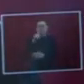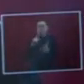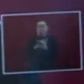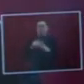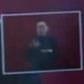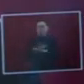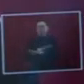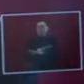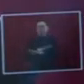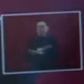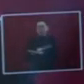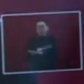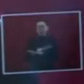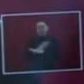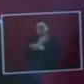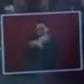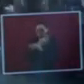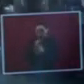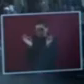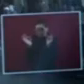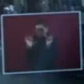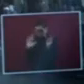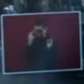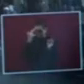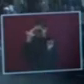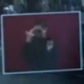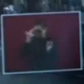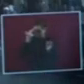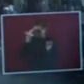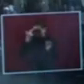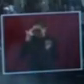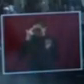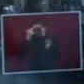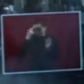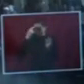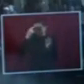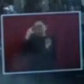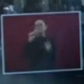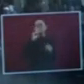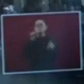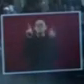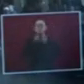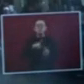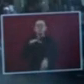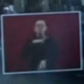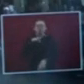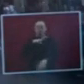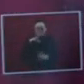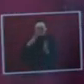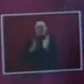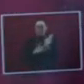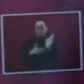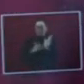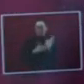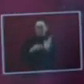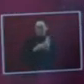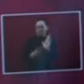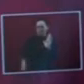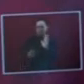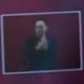conferencia de prensa de esta mañana, el presidente Andrés Manuel López Obrador ha abordado nuevamente una agenda multitemática. Ha